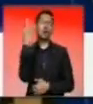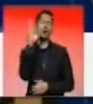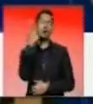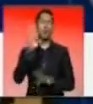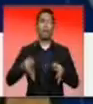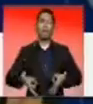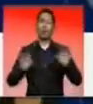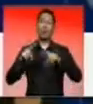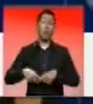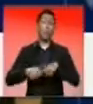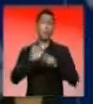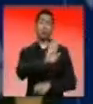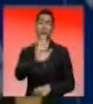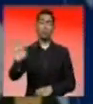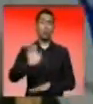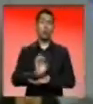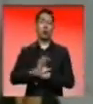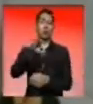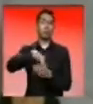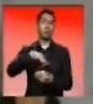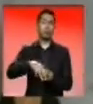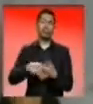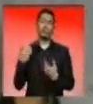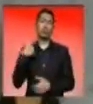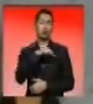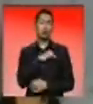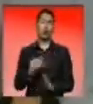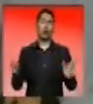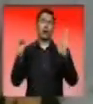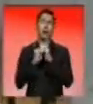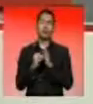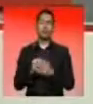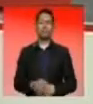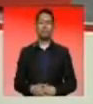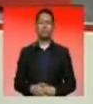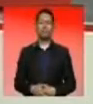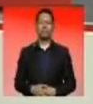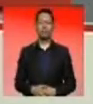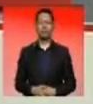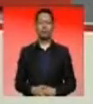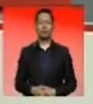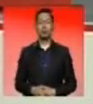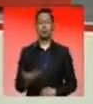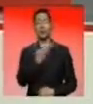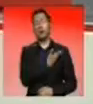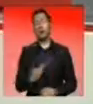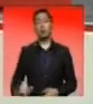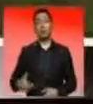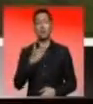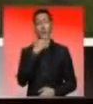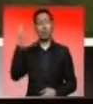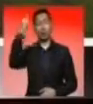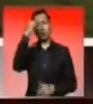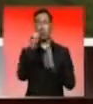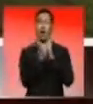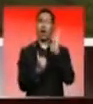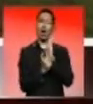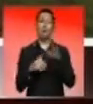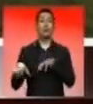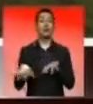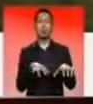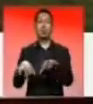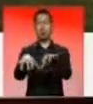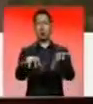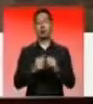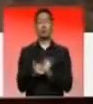del pueblo ecuatoriano. Si no, nos vemos en abril y volveremos a vencer. Y el presidente Rafael Correa cumplió una agenda de